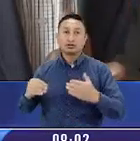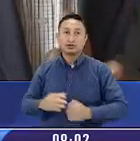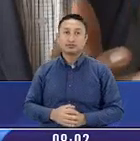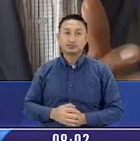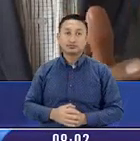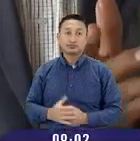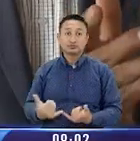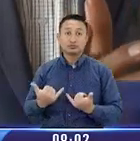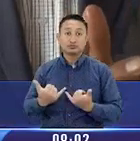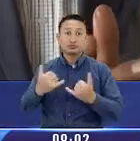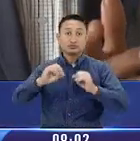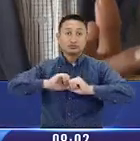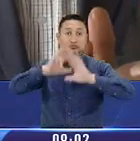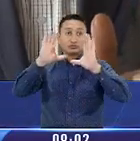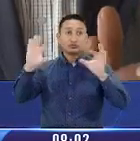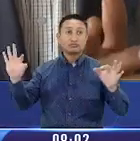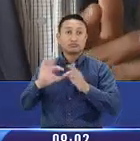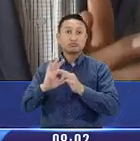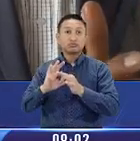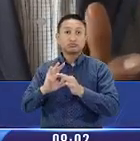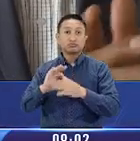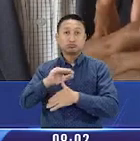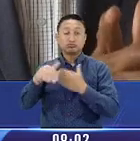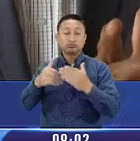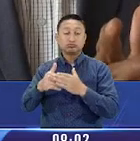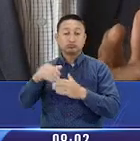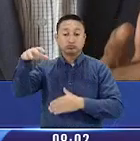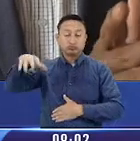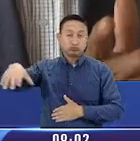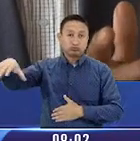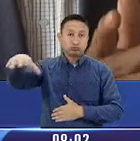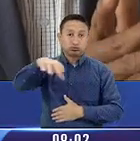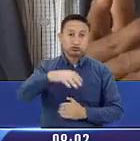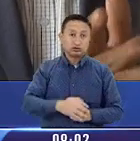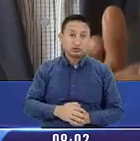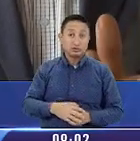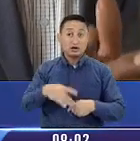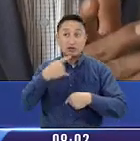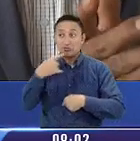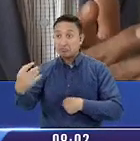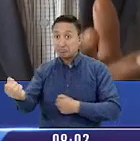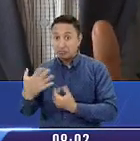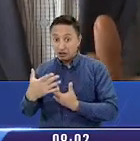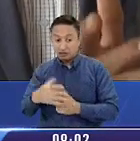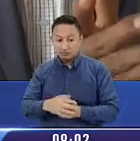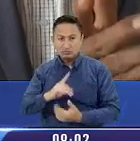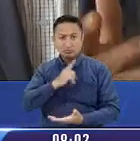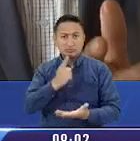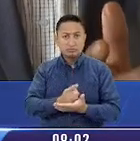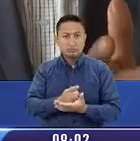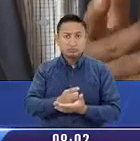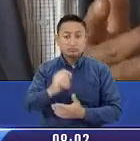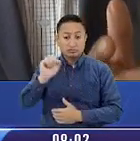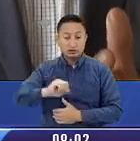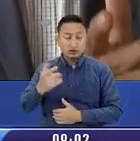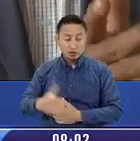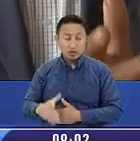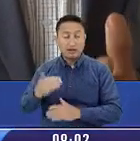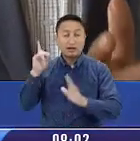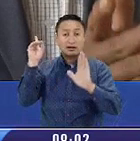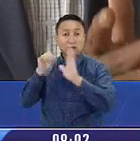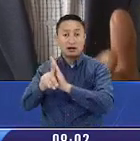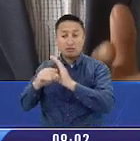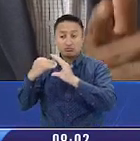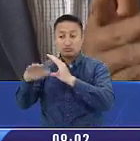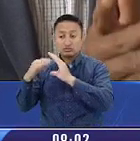en la mañana compañeros de todas las provincias de la patria nos han dado a conocer que ha sido verdad ya han